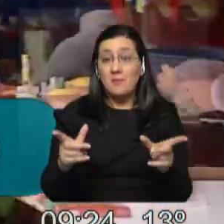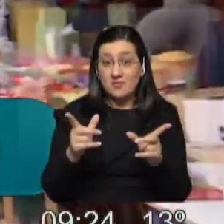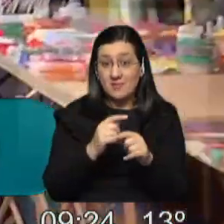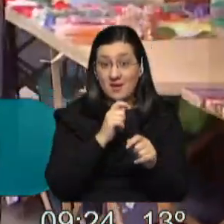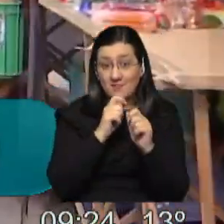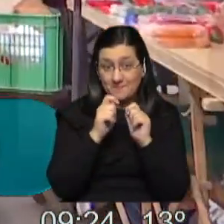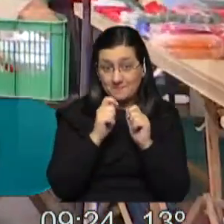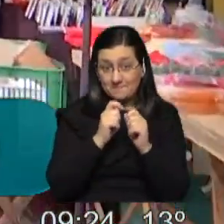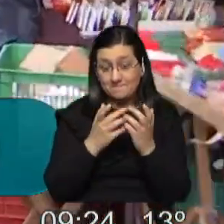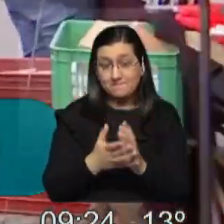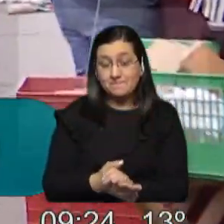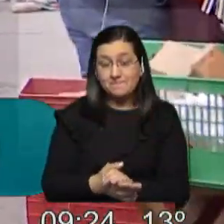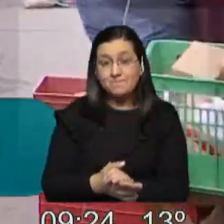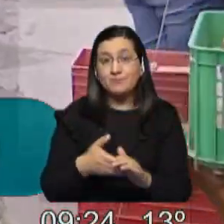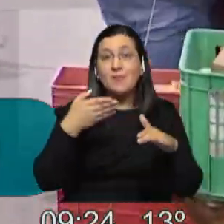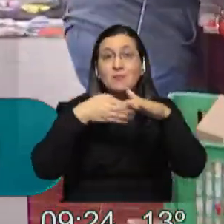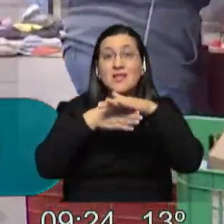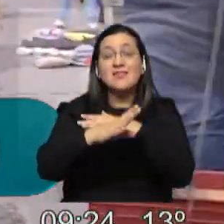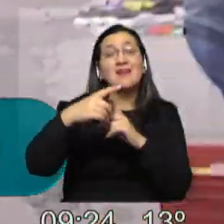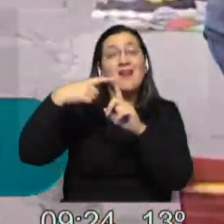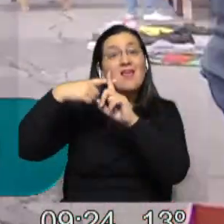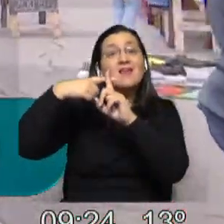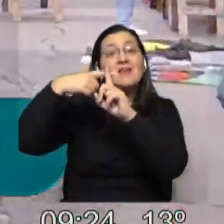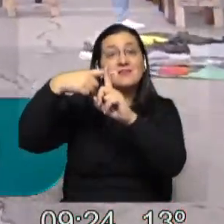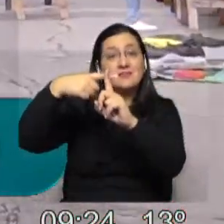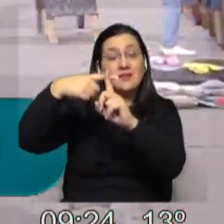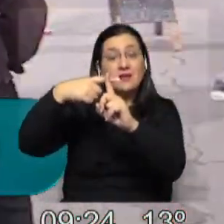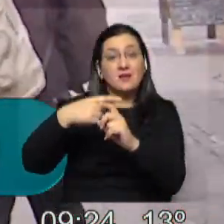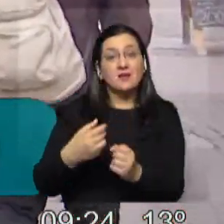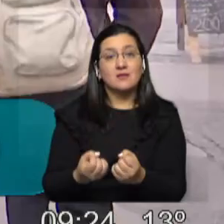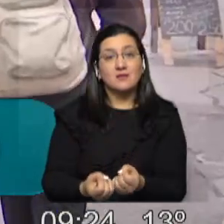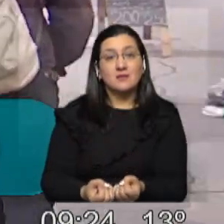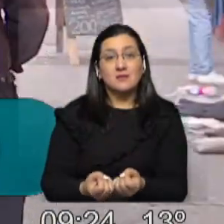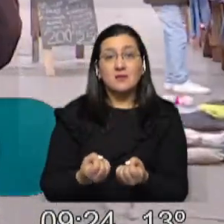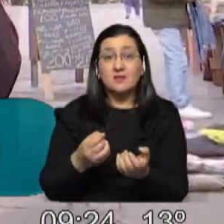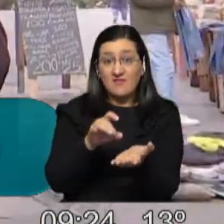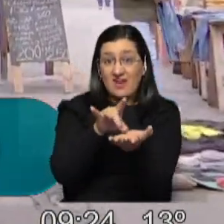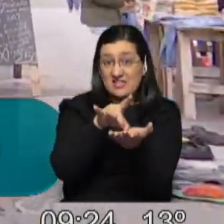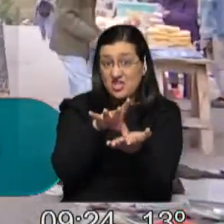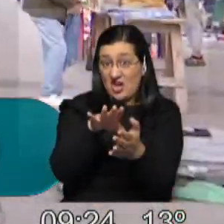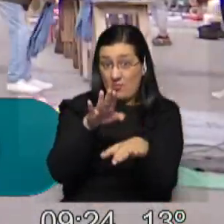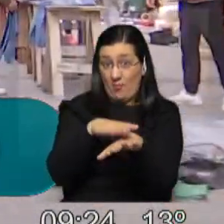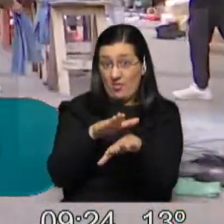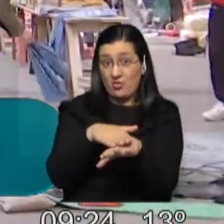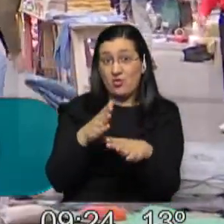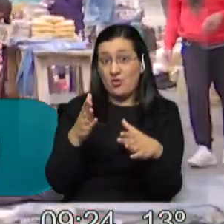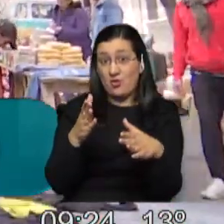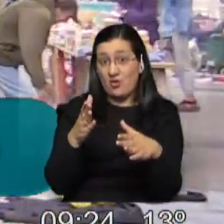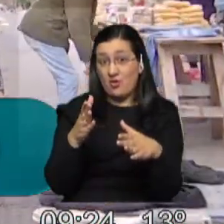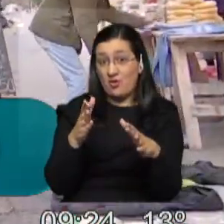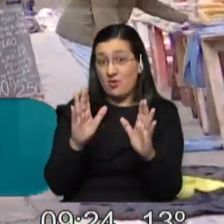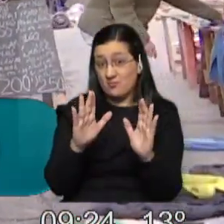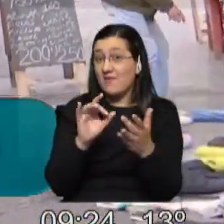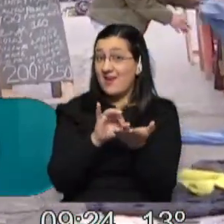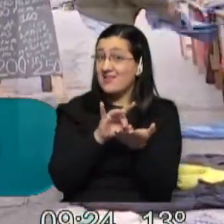Dale. Vamos a ver si no, vamos a ingresar a y ver. Vamos a dejar esta llave o para que bueno. Se van a echar en vivo. Creo... Se